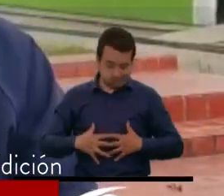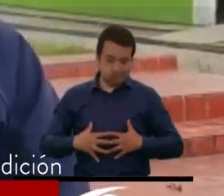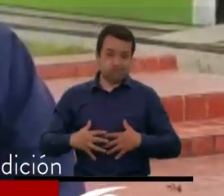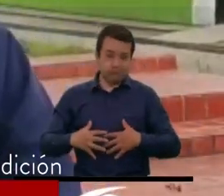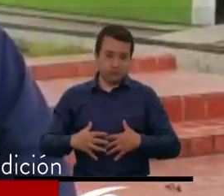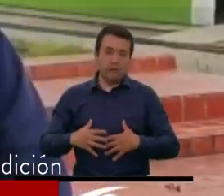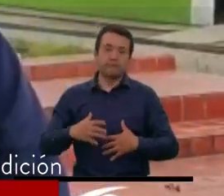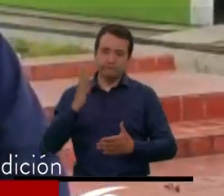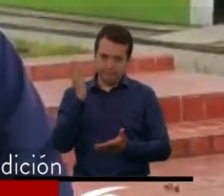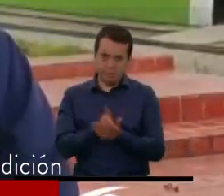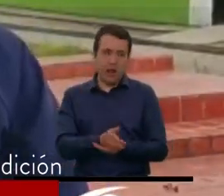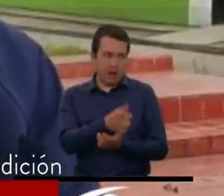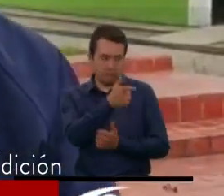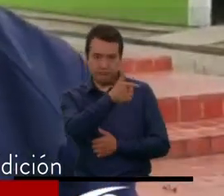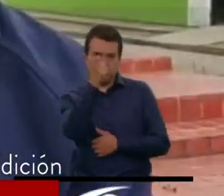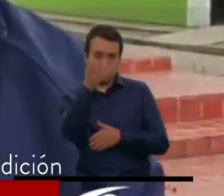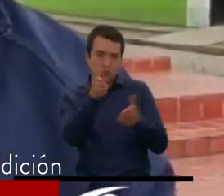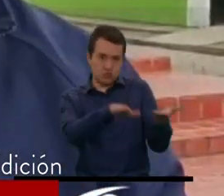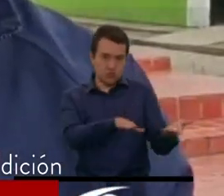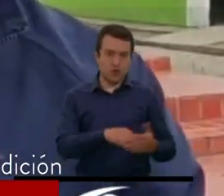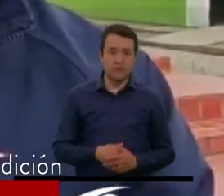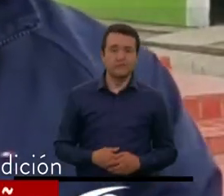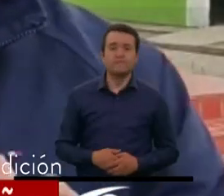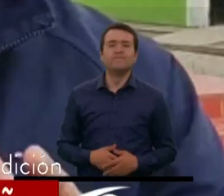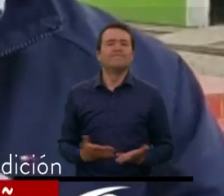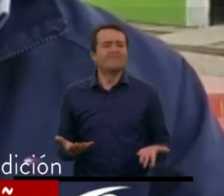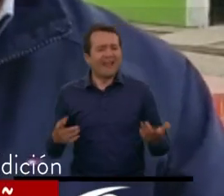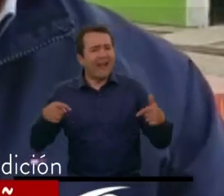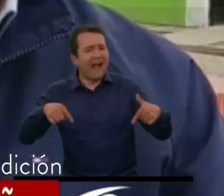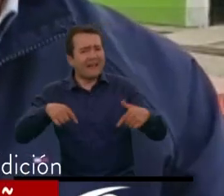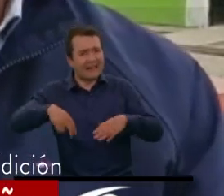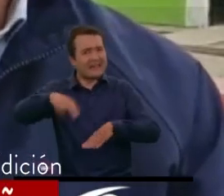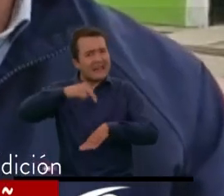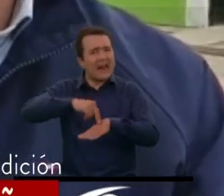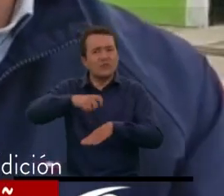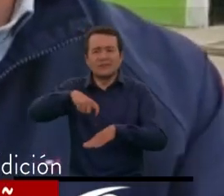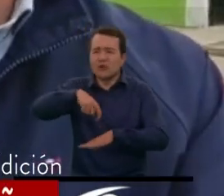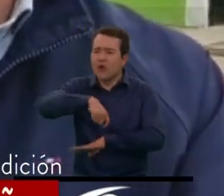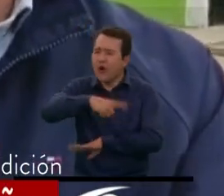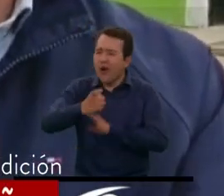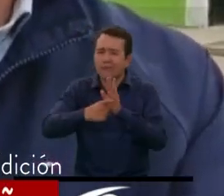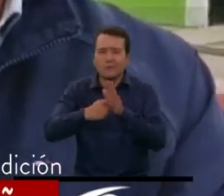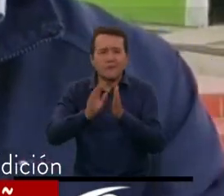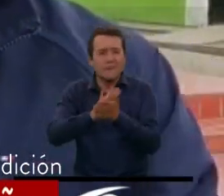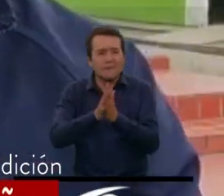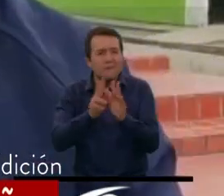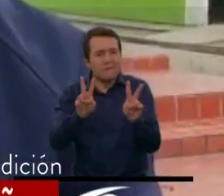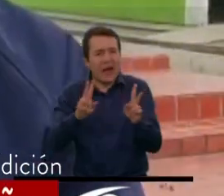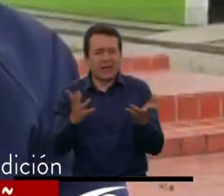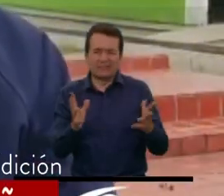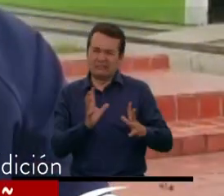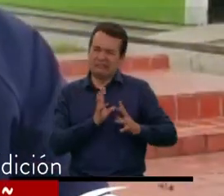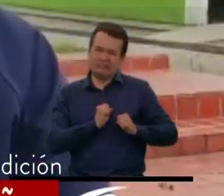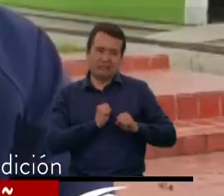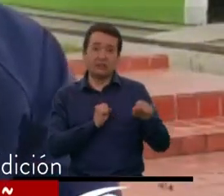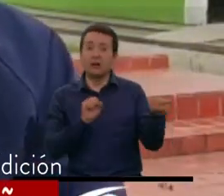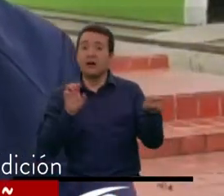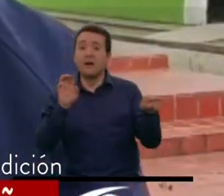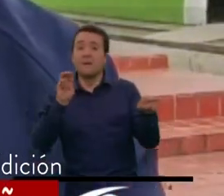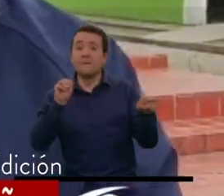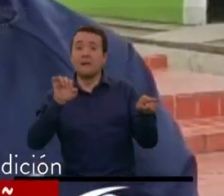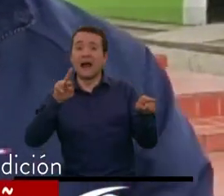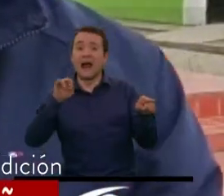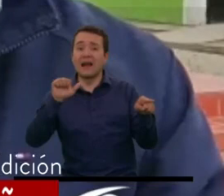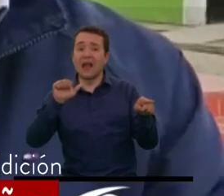consolidación de la paz total es urgente. Un hecho repudiable, fue asesinada la líder María Verónica